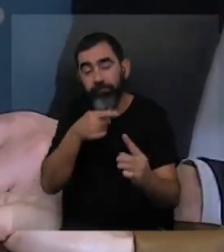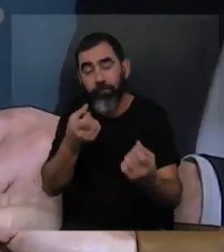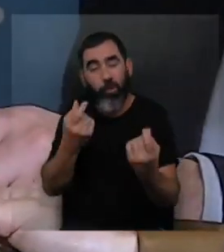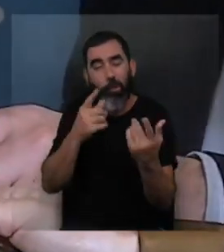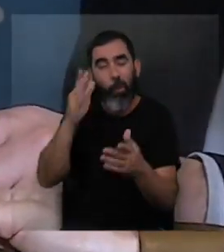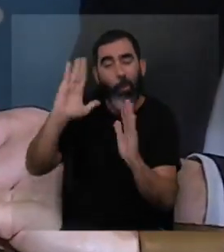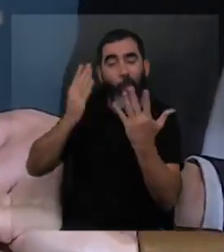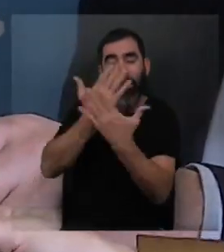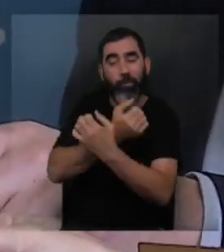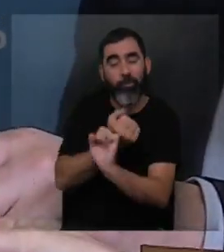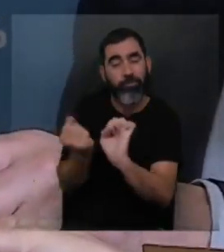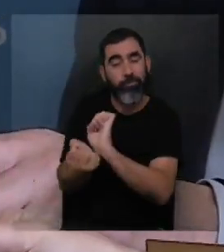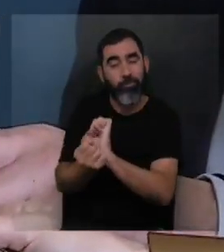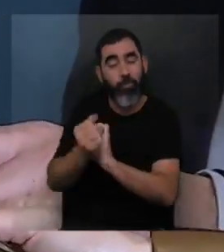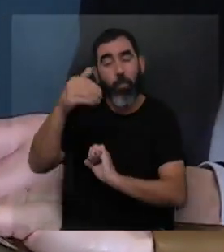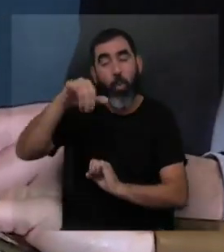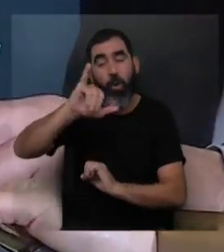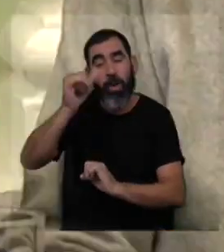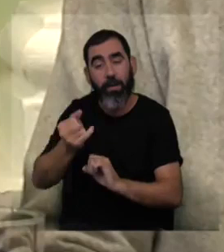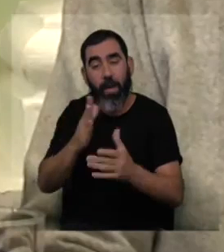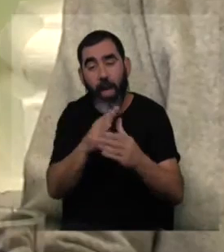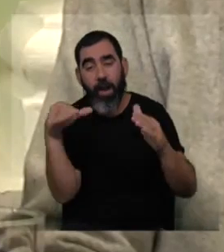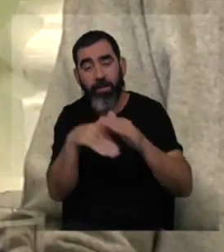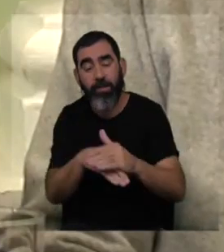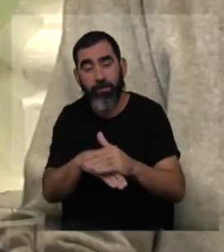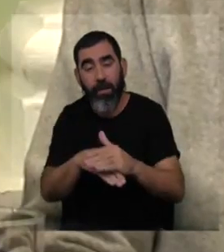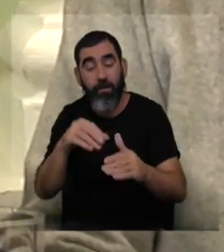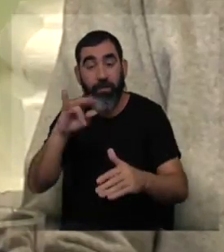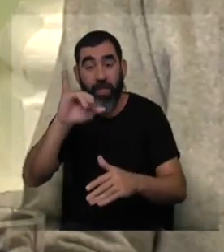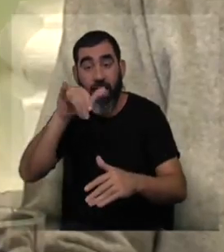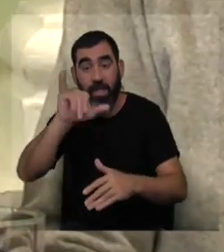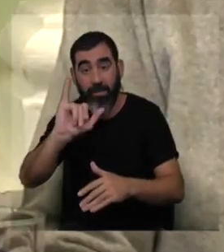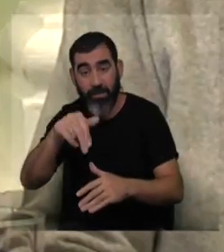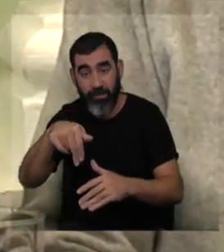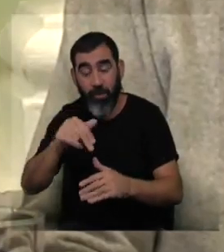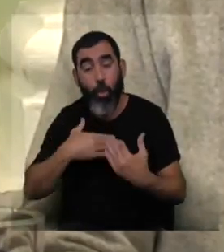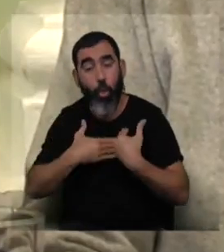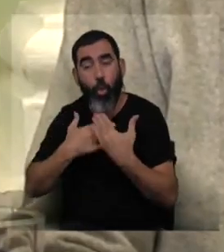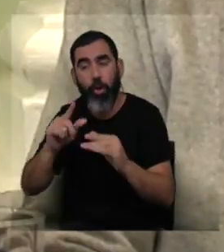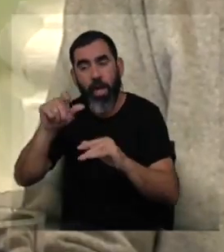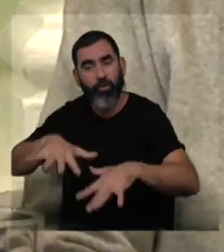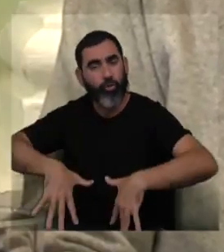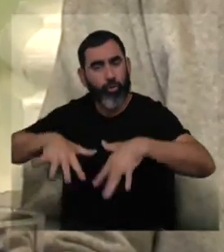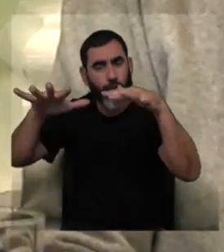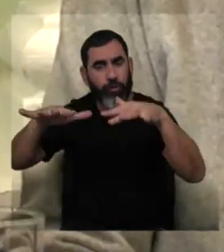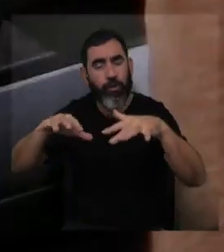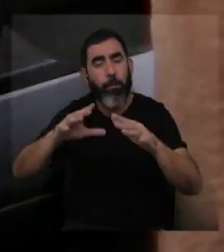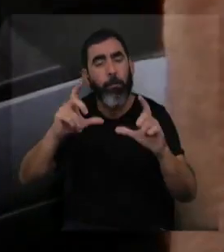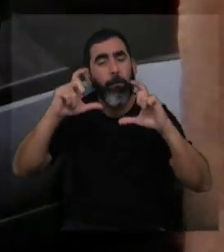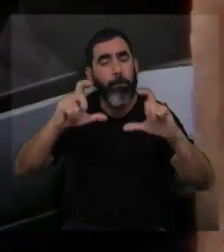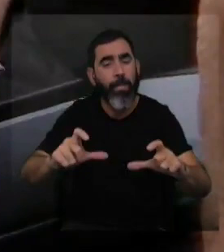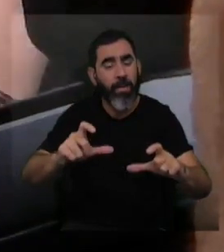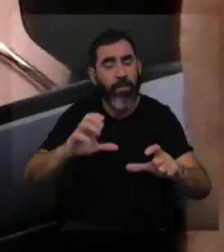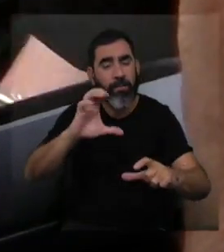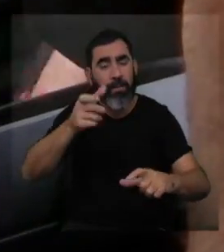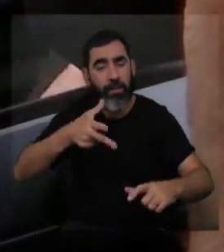impresentable contador de Carlos Moreira. Archivó la causa de Cacho, por Carmelo Vidalín, de las donaciones de las inundaciones. Lo de las patentes del Cacho